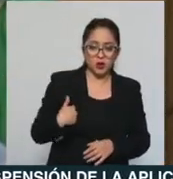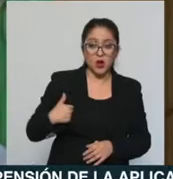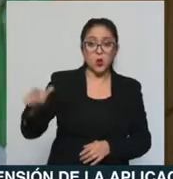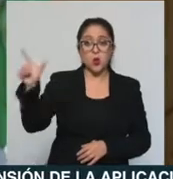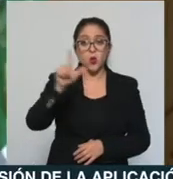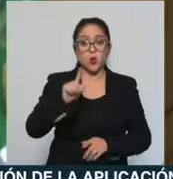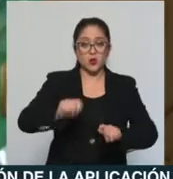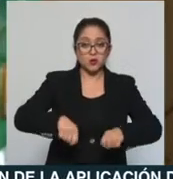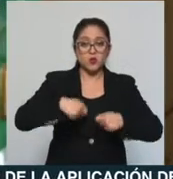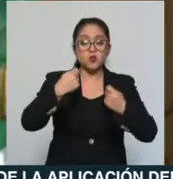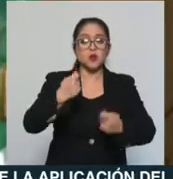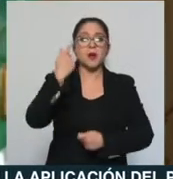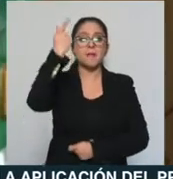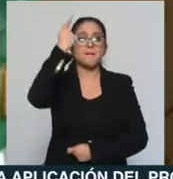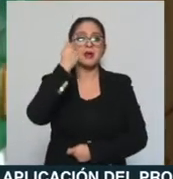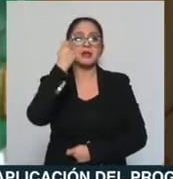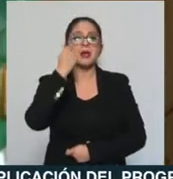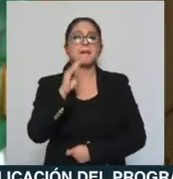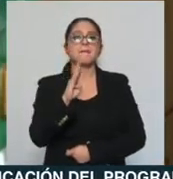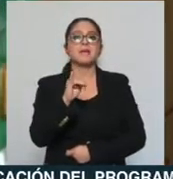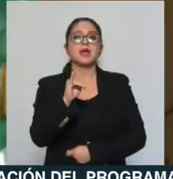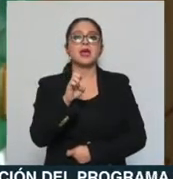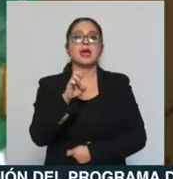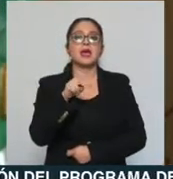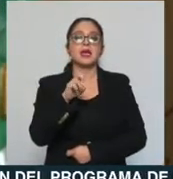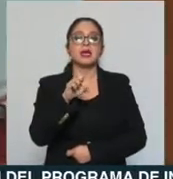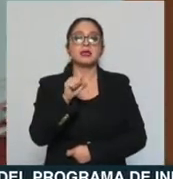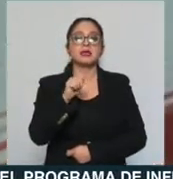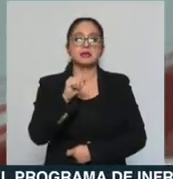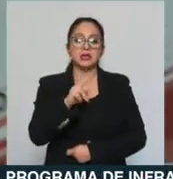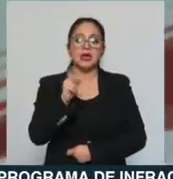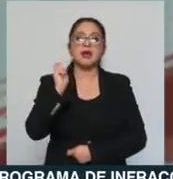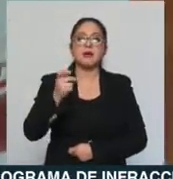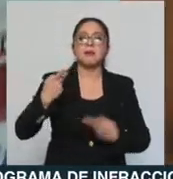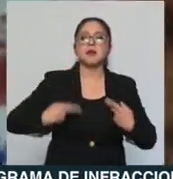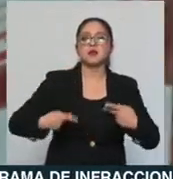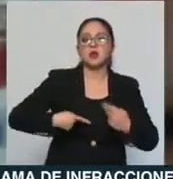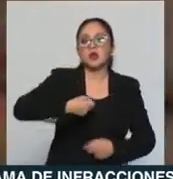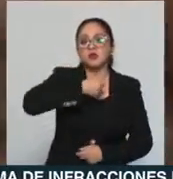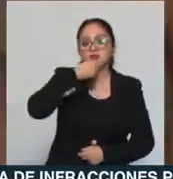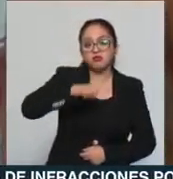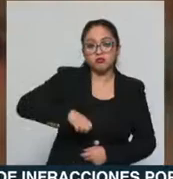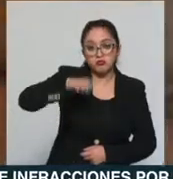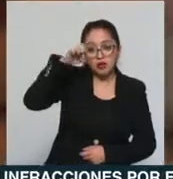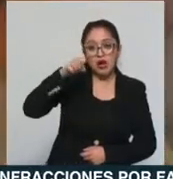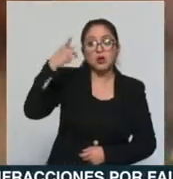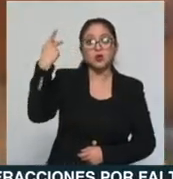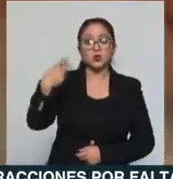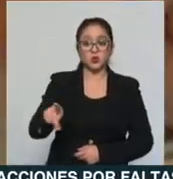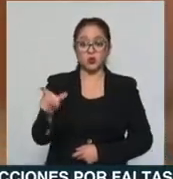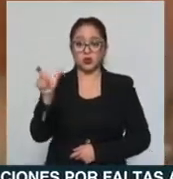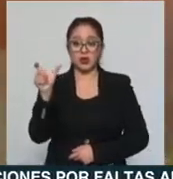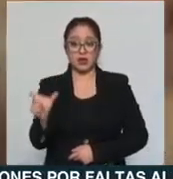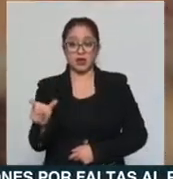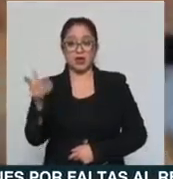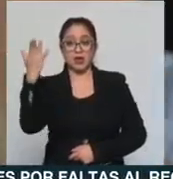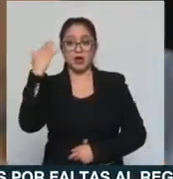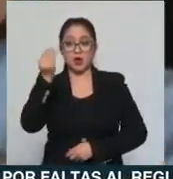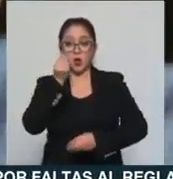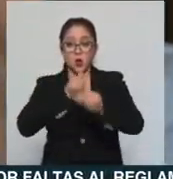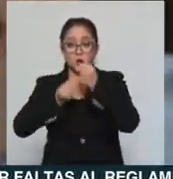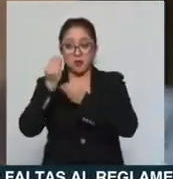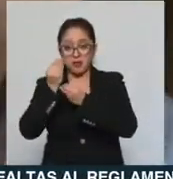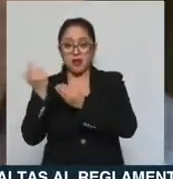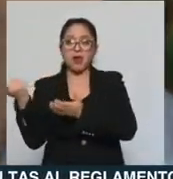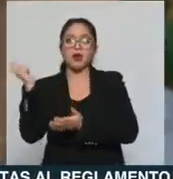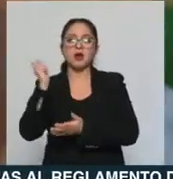la tarjeta de la pensión para el bienestar de las personas adultas mayores, a la cual se le transfirió el dinero que tenía en la tarjeta de pensión alimenticia